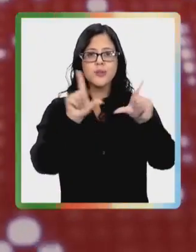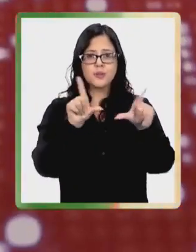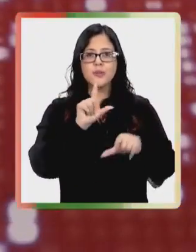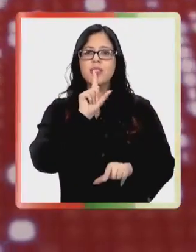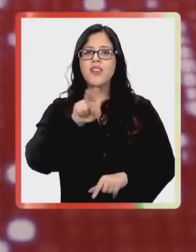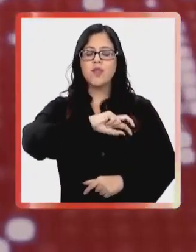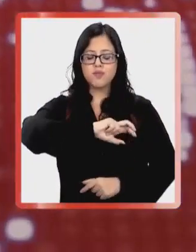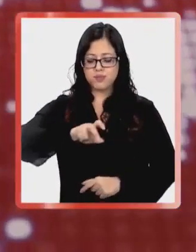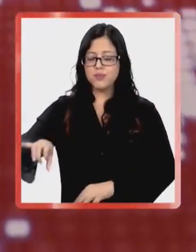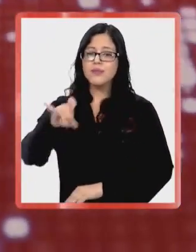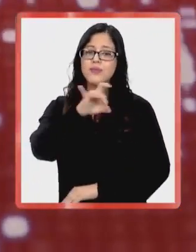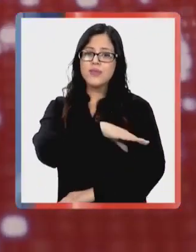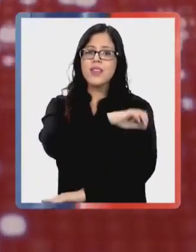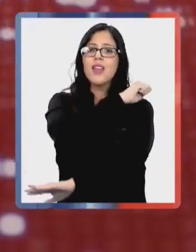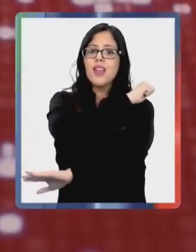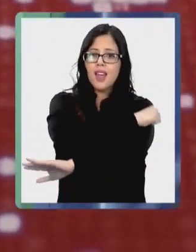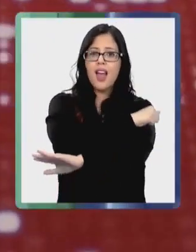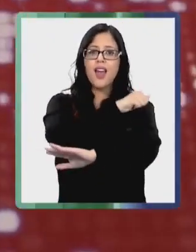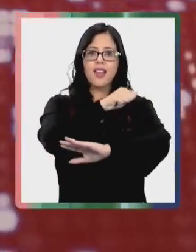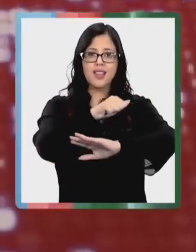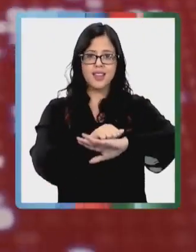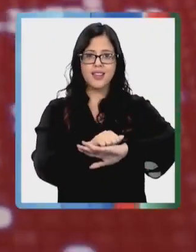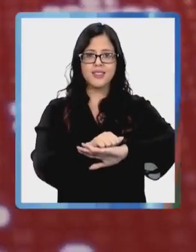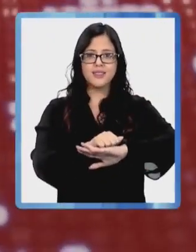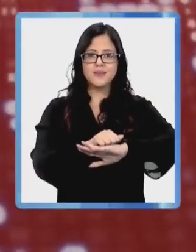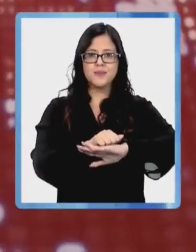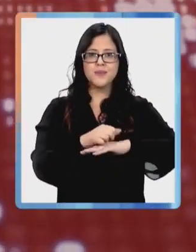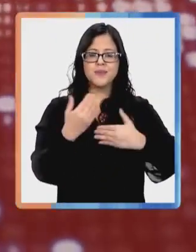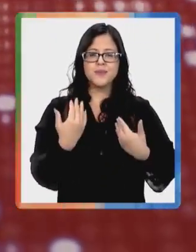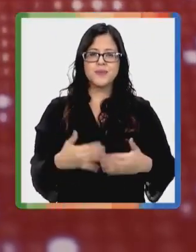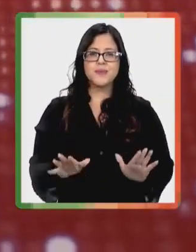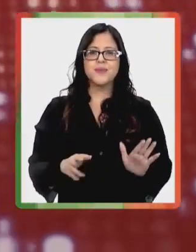Asociación Regional de Canales de Televisión de Señal Abierta de Chile,